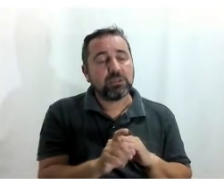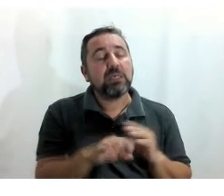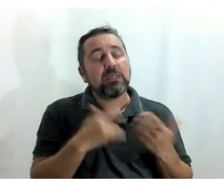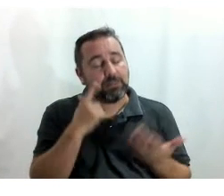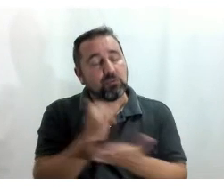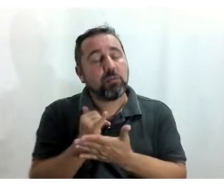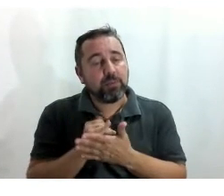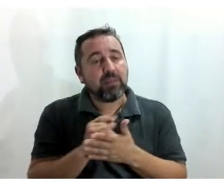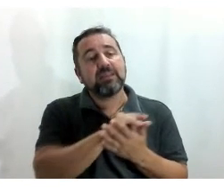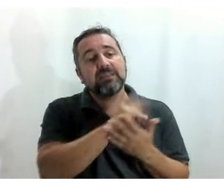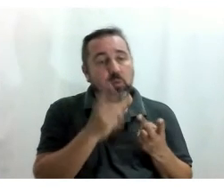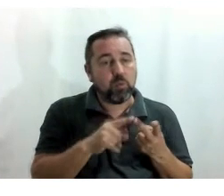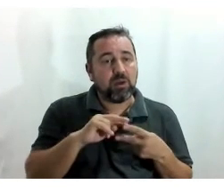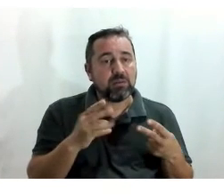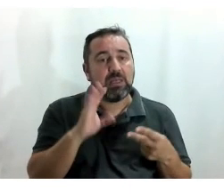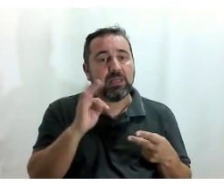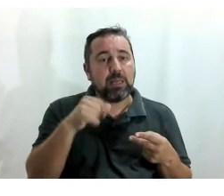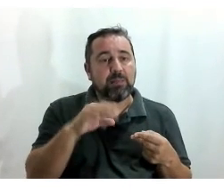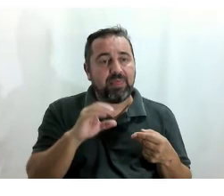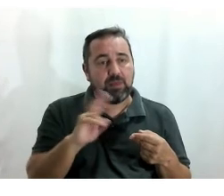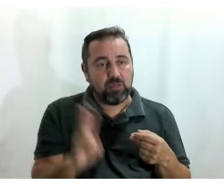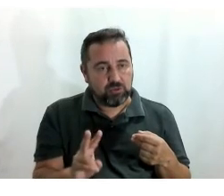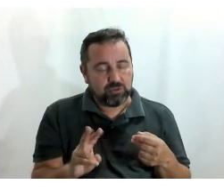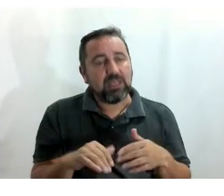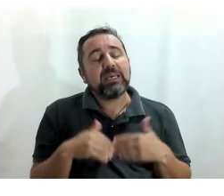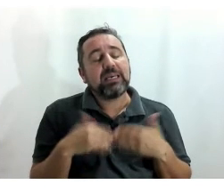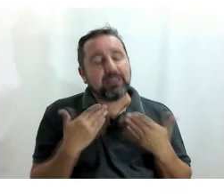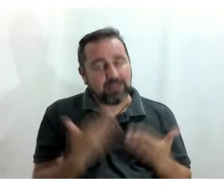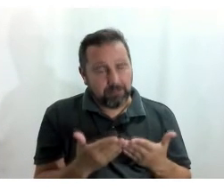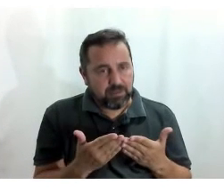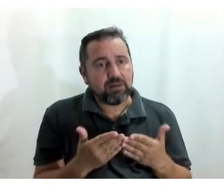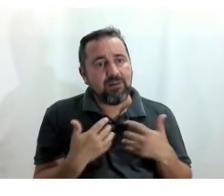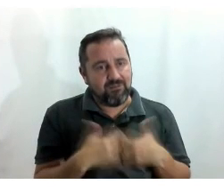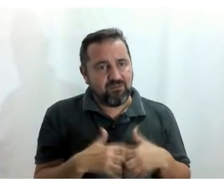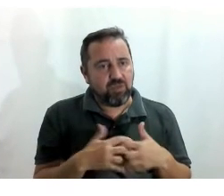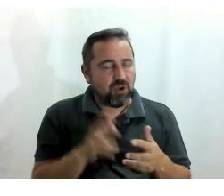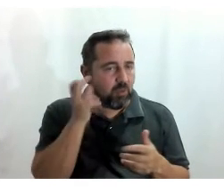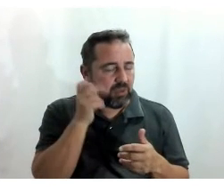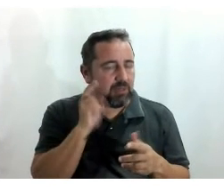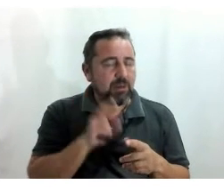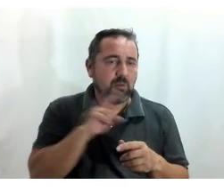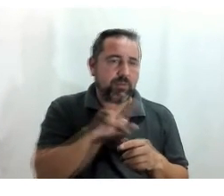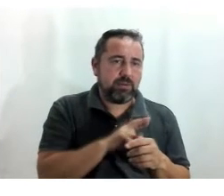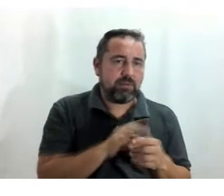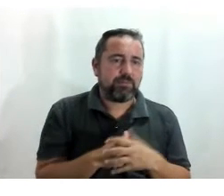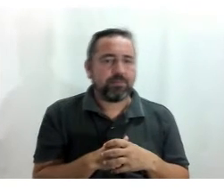comprobó con un segundo gen que es TMC2 y también rescataba la función auditiva.